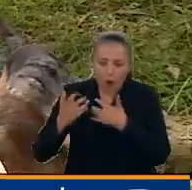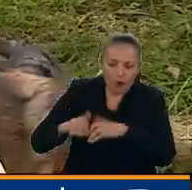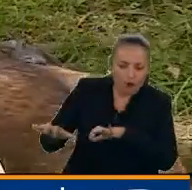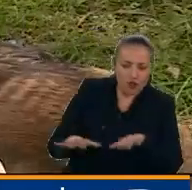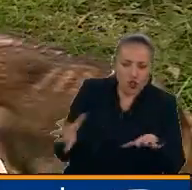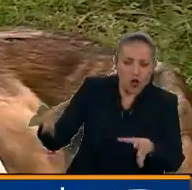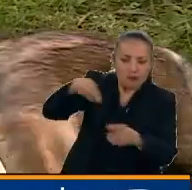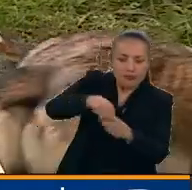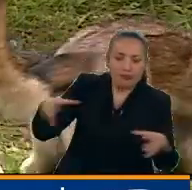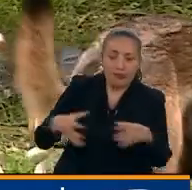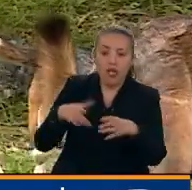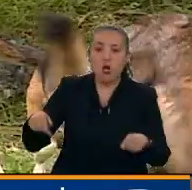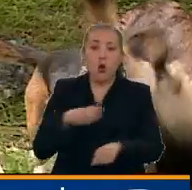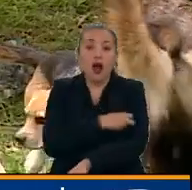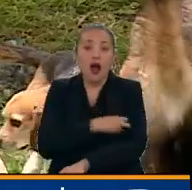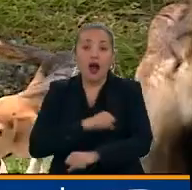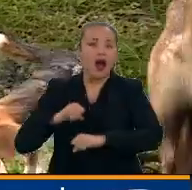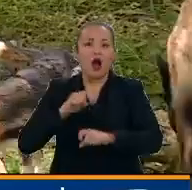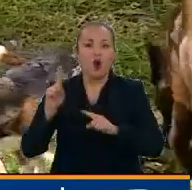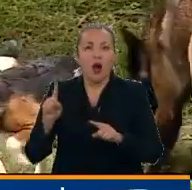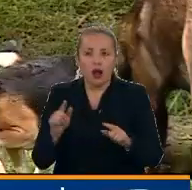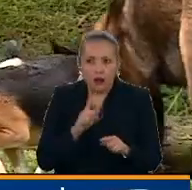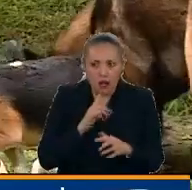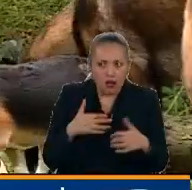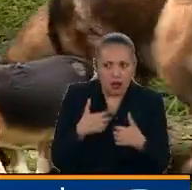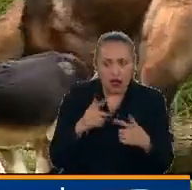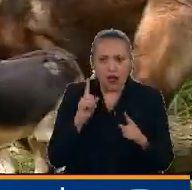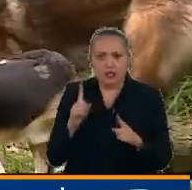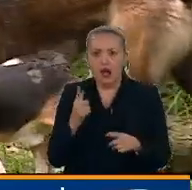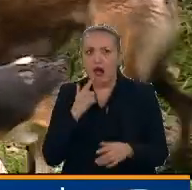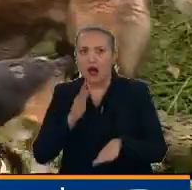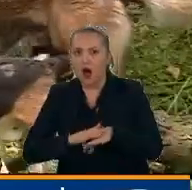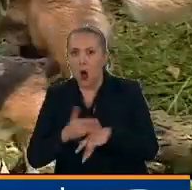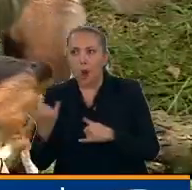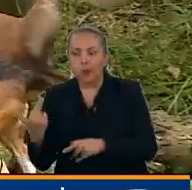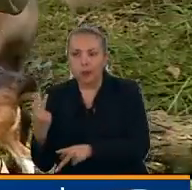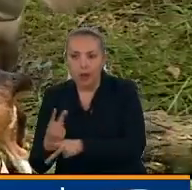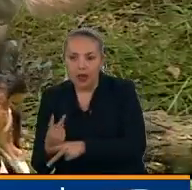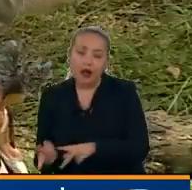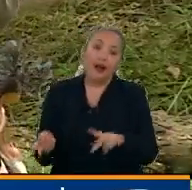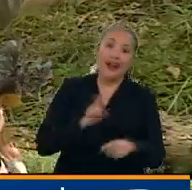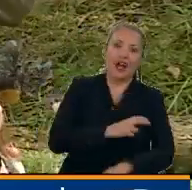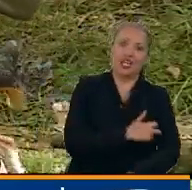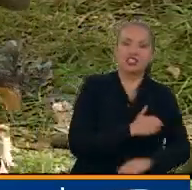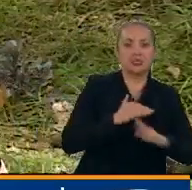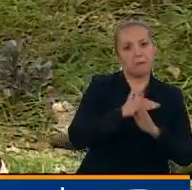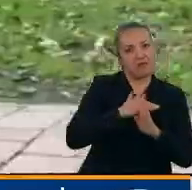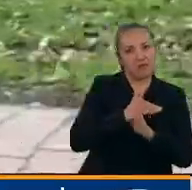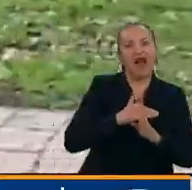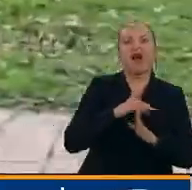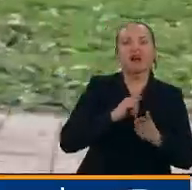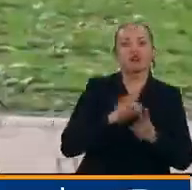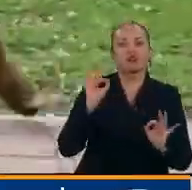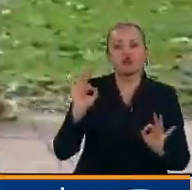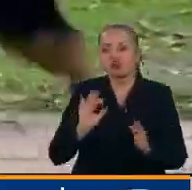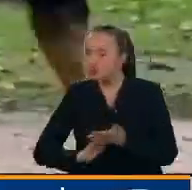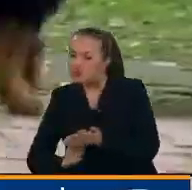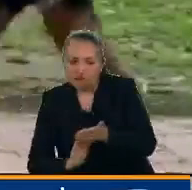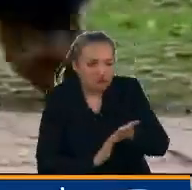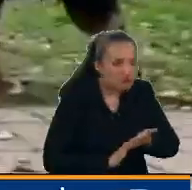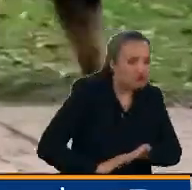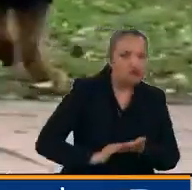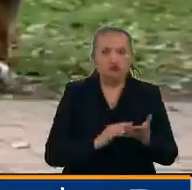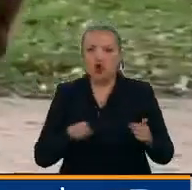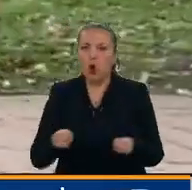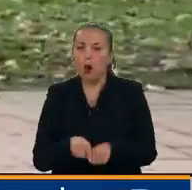Los perros de energía baja son los perros que son inseguros, son los perros que avisan si hay un peligro. Los perros de energía media son los que están solucionando todos los problemas, son como el